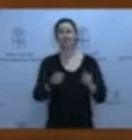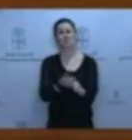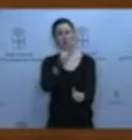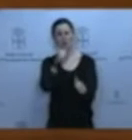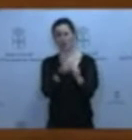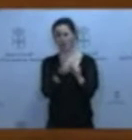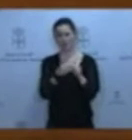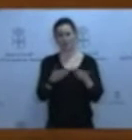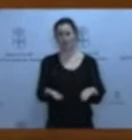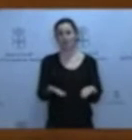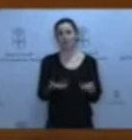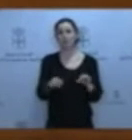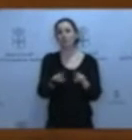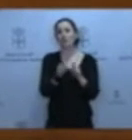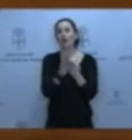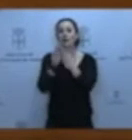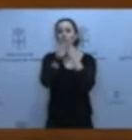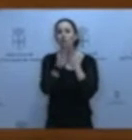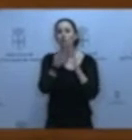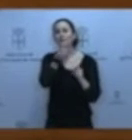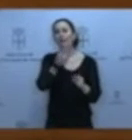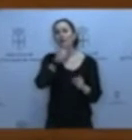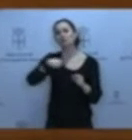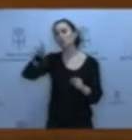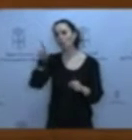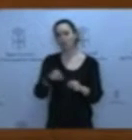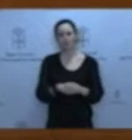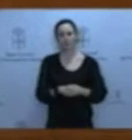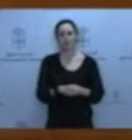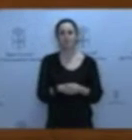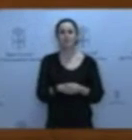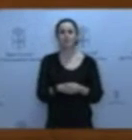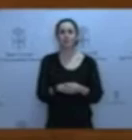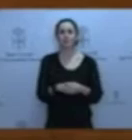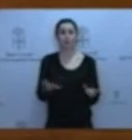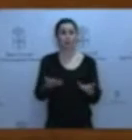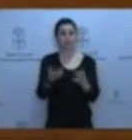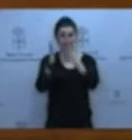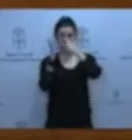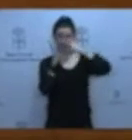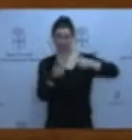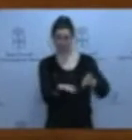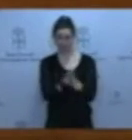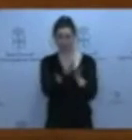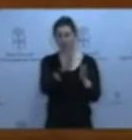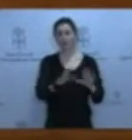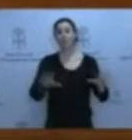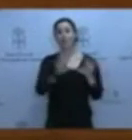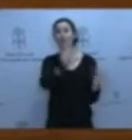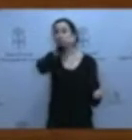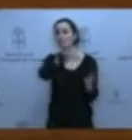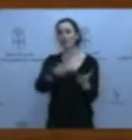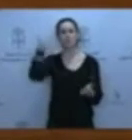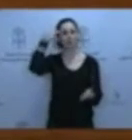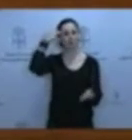Estudios como Reeves y colaboradores en el British Journal of Psychiatry que cifraban en 10.000 los suicidios adicionales en el mundo. 10.000